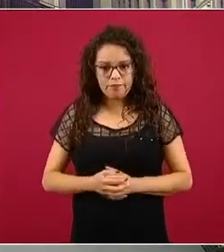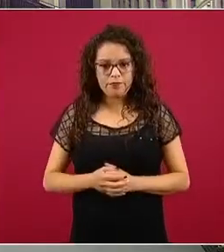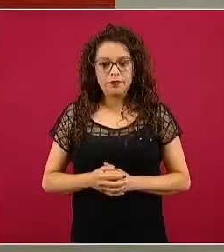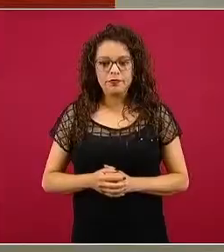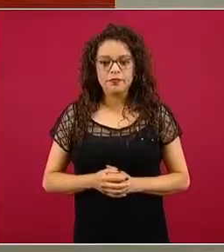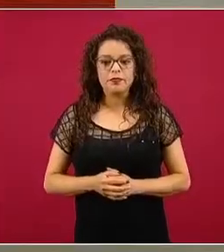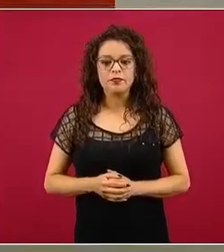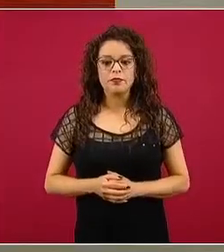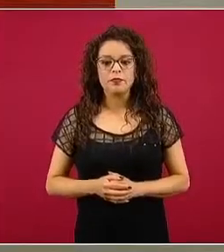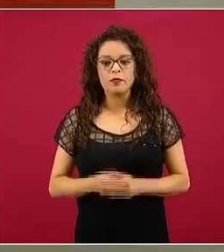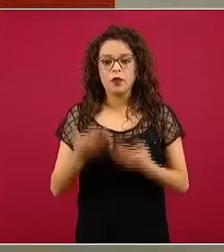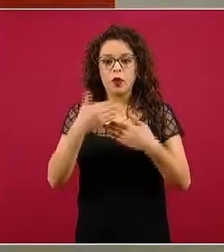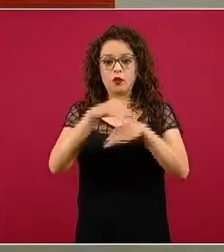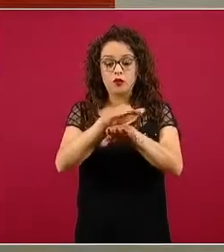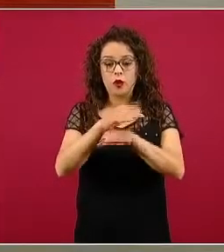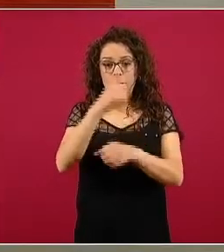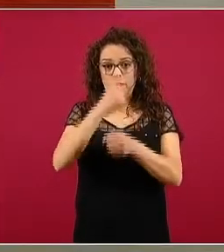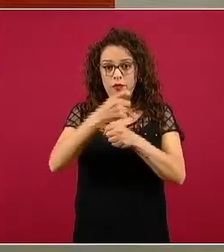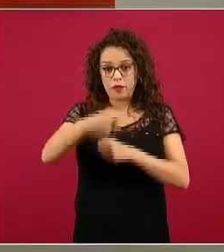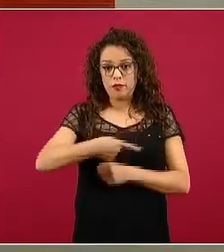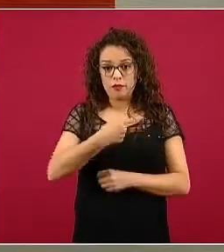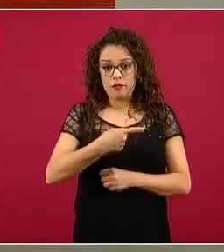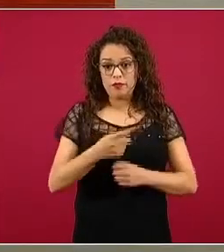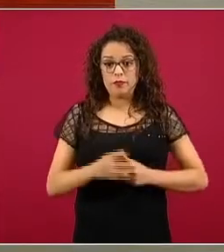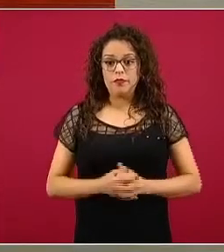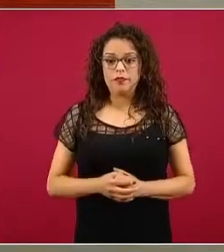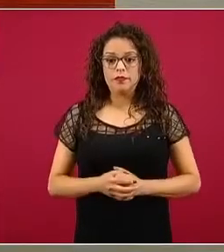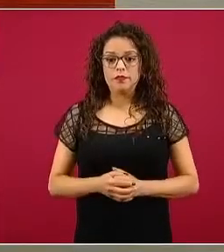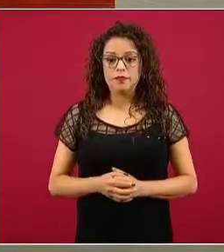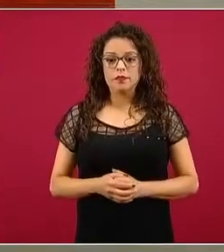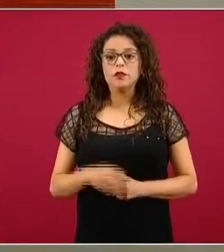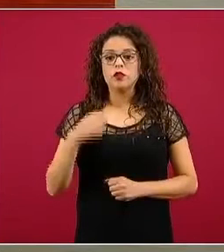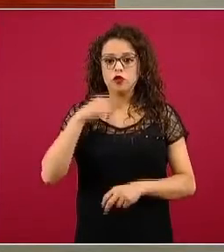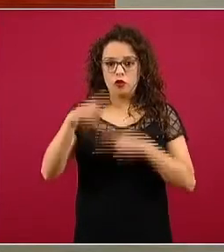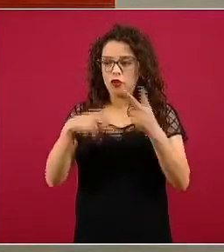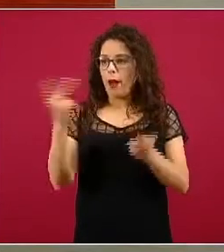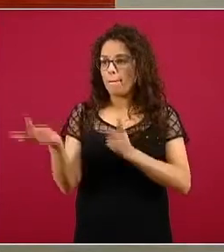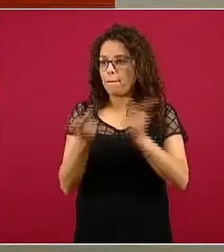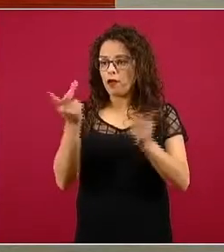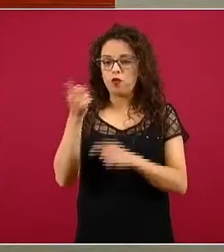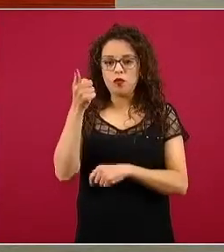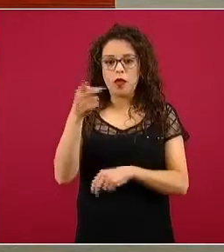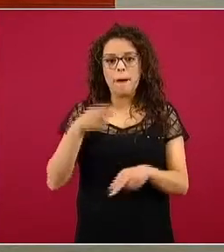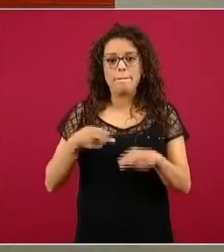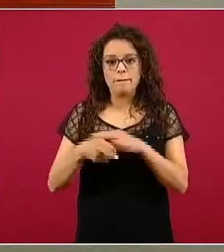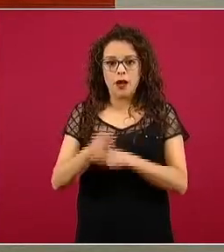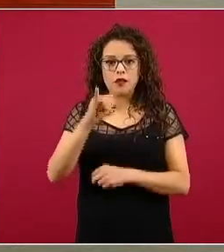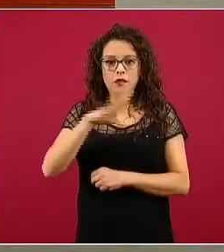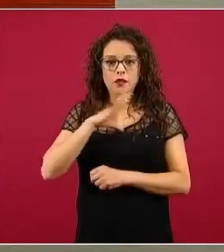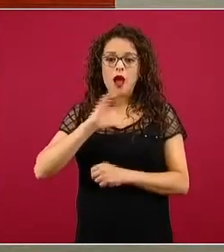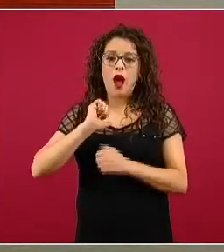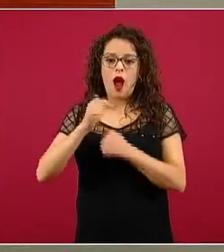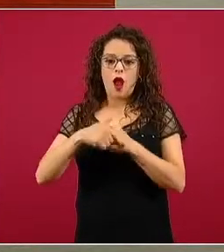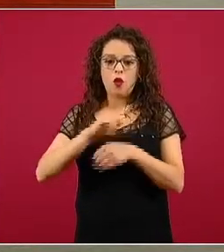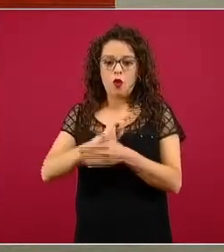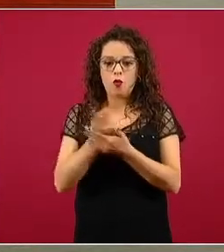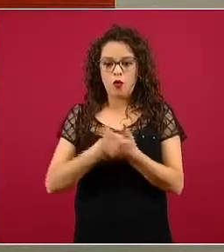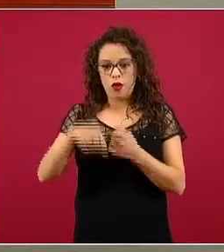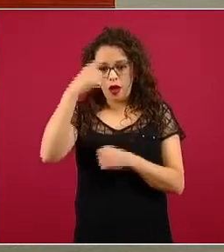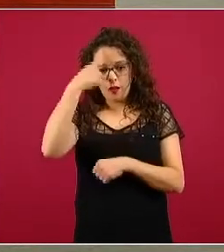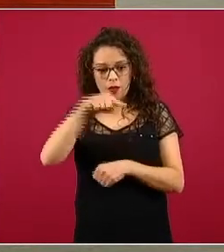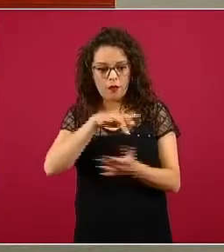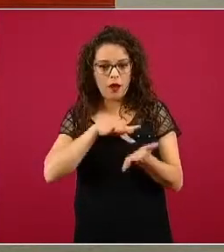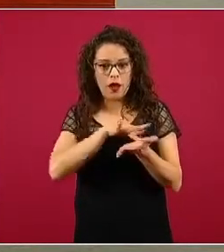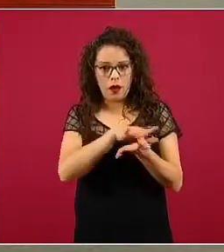Sobre la primera parte de la pregunta, no voy a consultar con el metro para ver si hay un programa específico, pero sí ha habido una